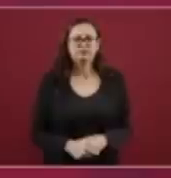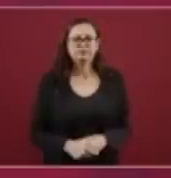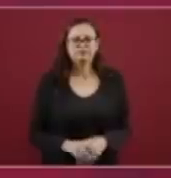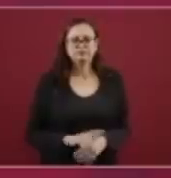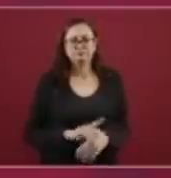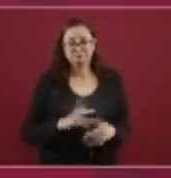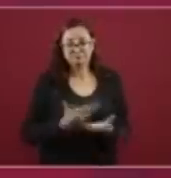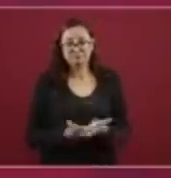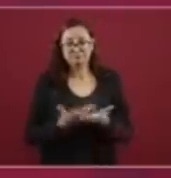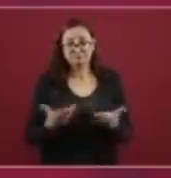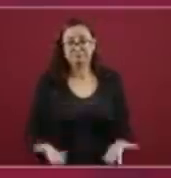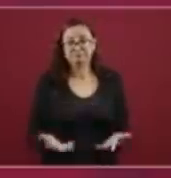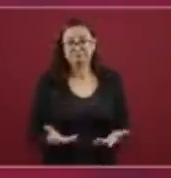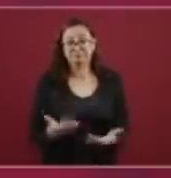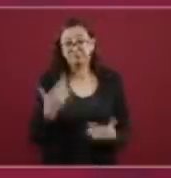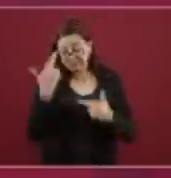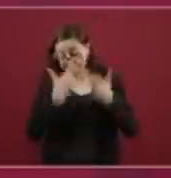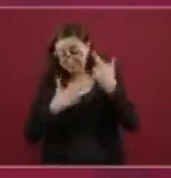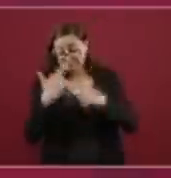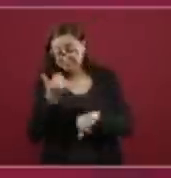auditoría técnico-administrativa,